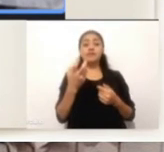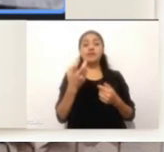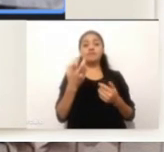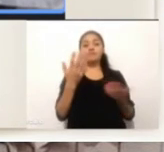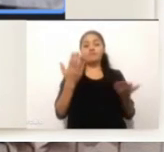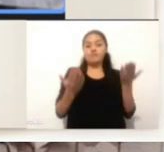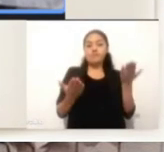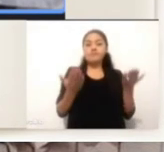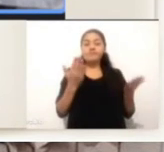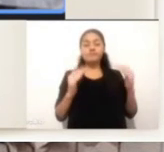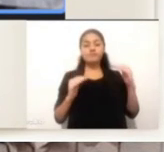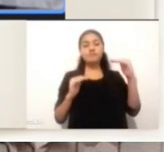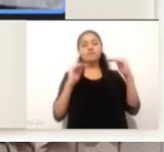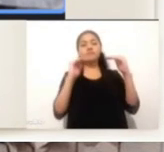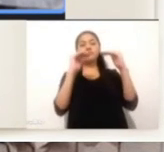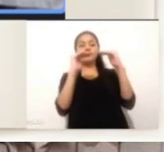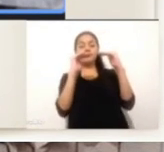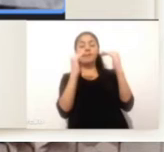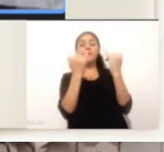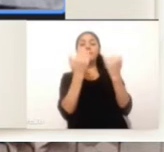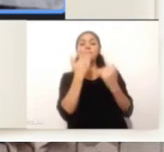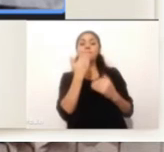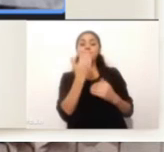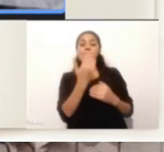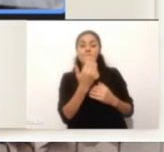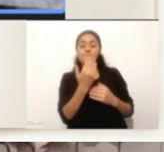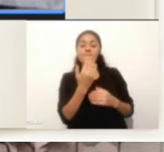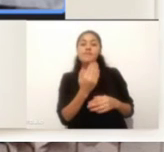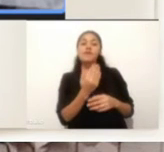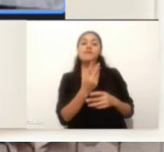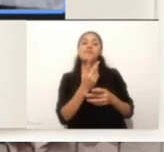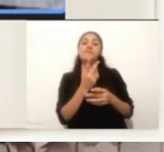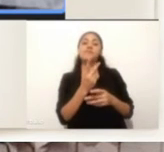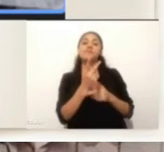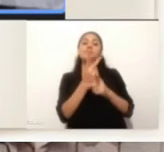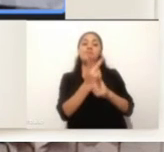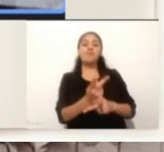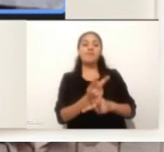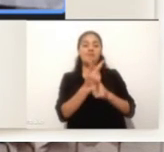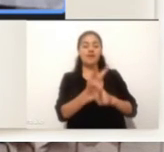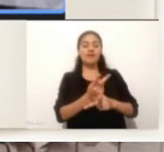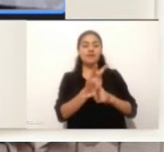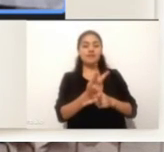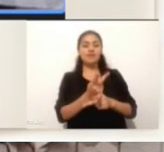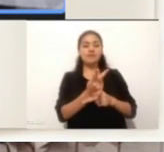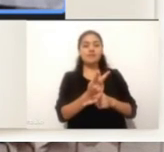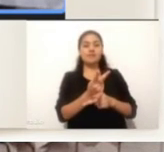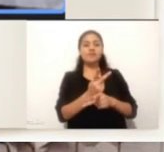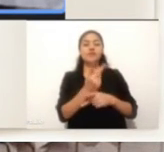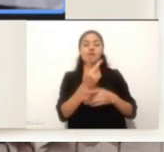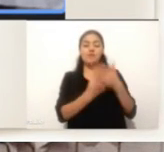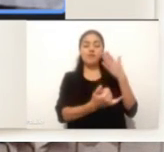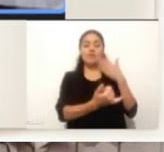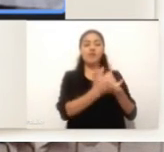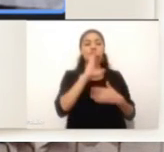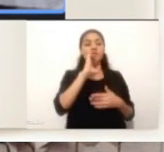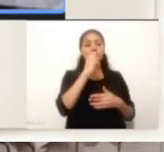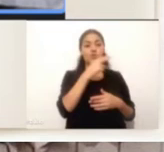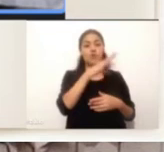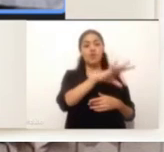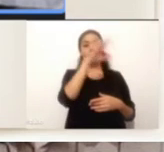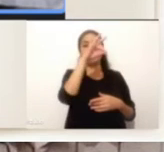imparcialidad de manera pacífica y apegado al principio de legalidad, al proyecto que Chihuahua eligió.